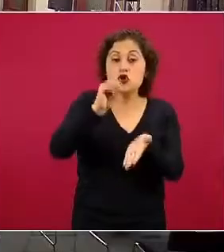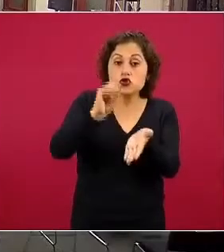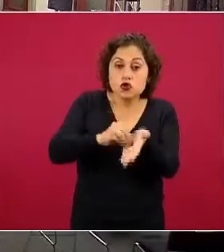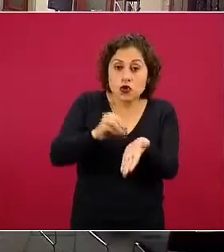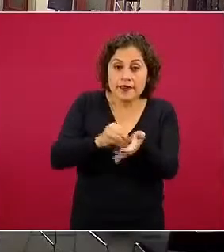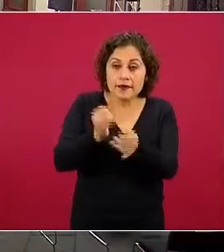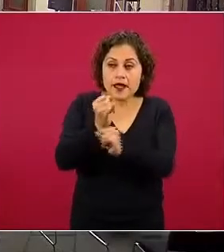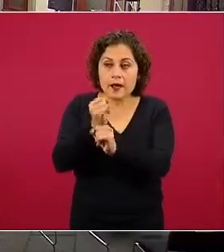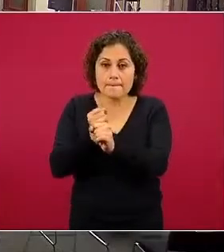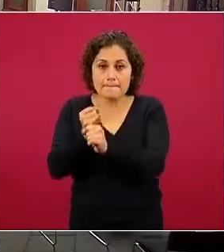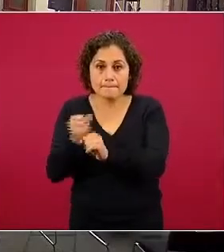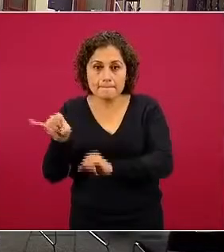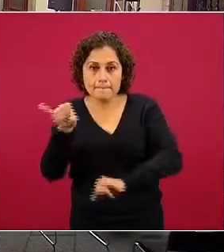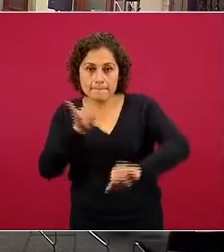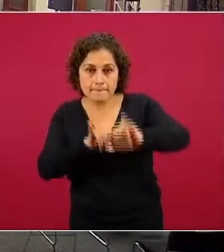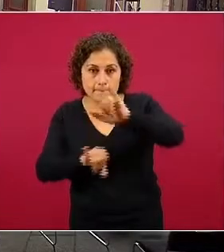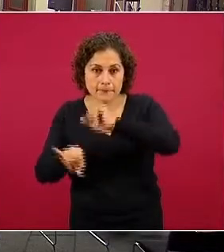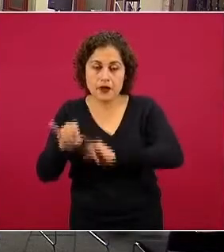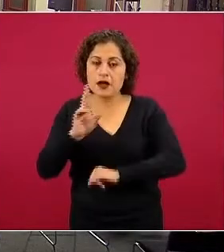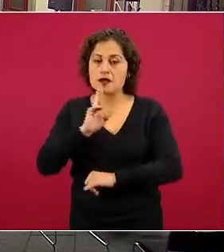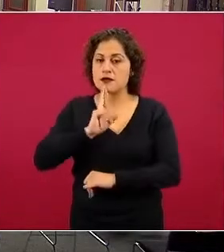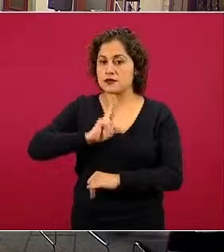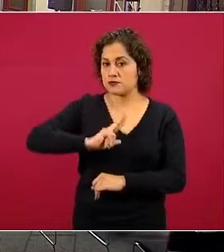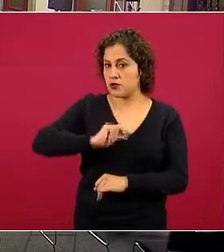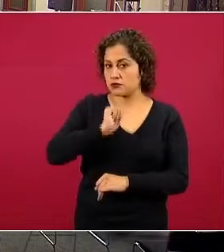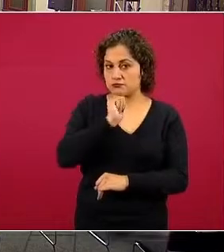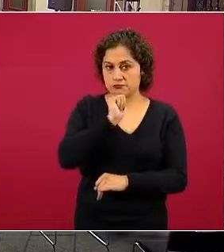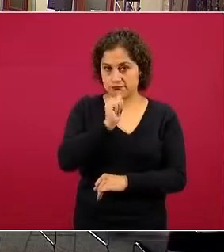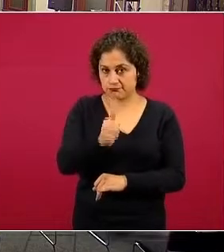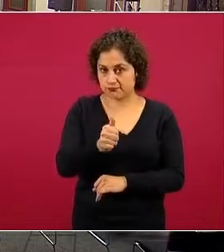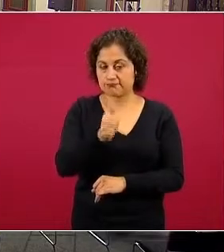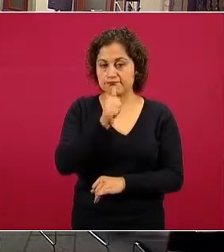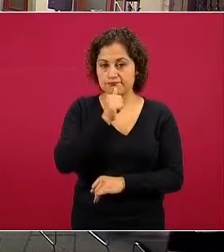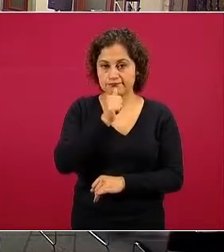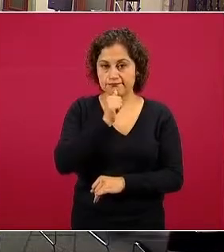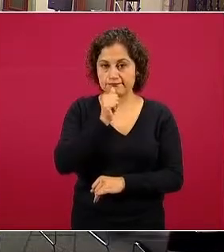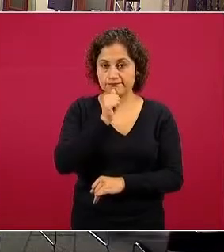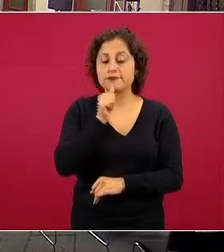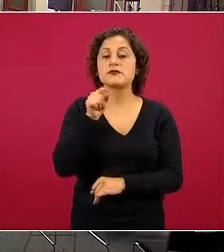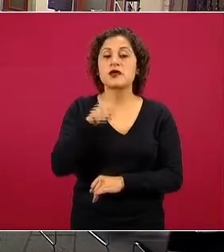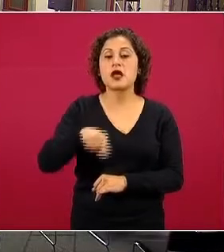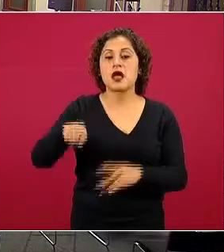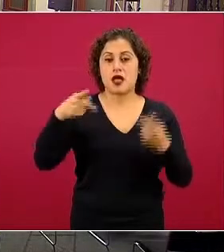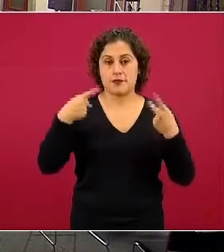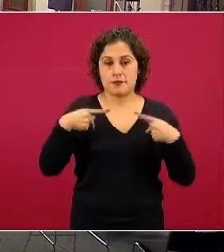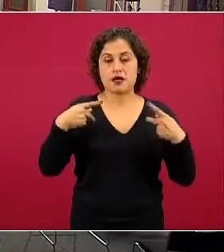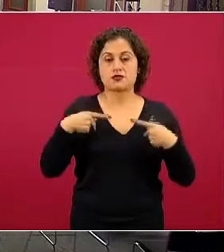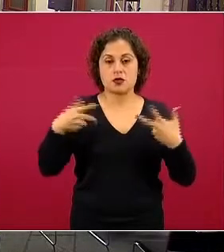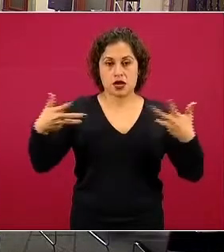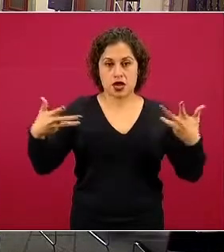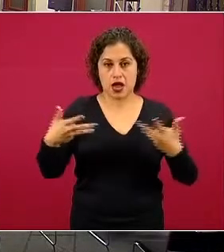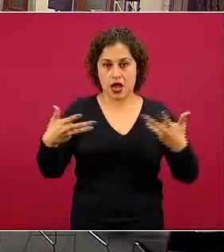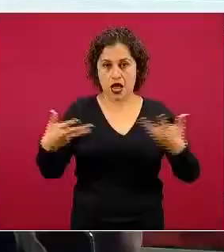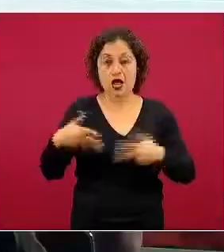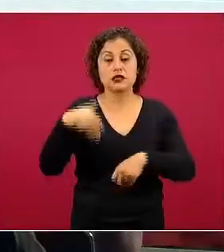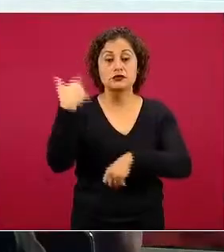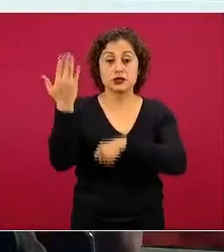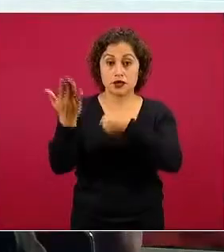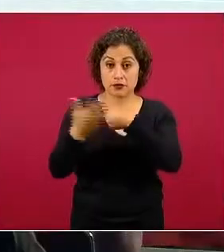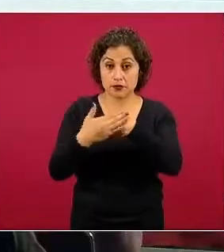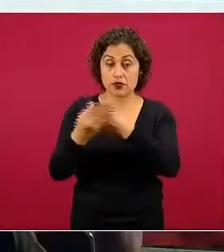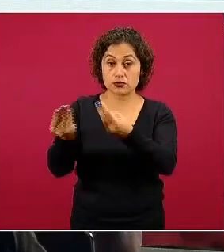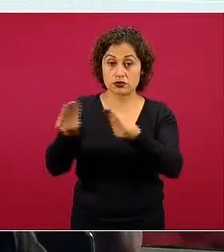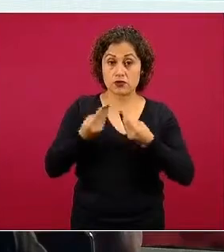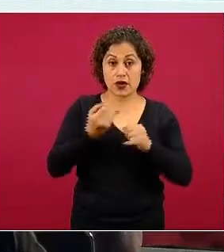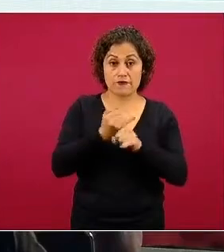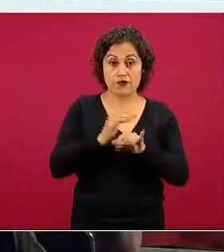y que en su momento las personas que trabajan para el Sistema Nacional de Vigilancia Epidemiológica van a subir un resultado para saber